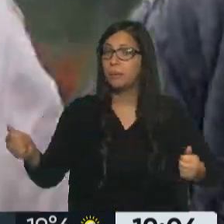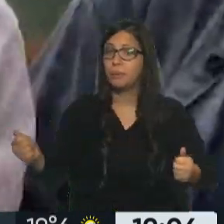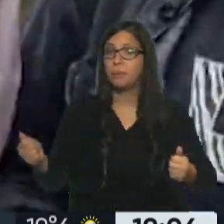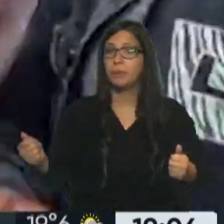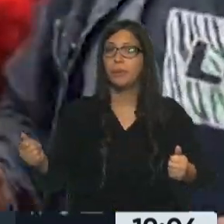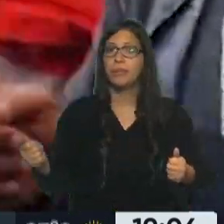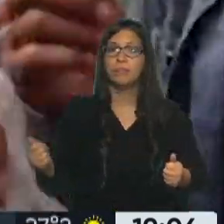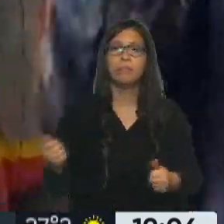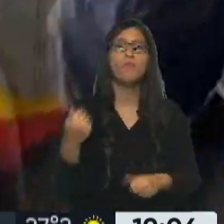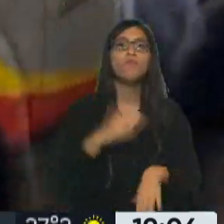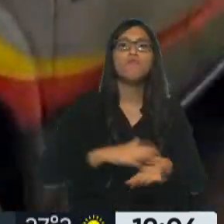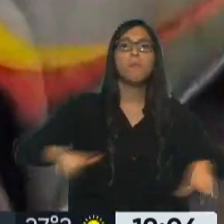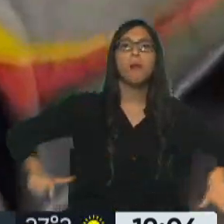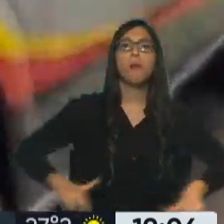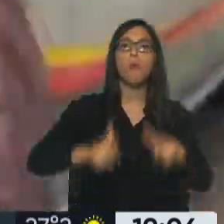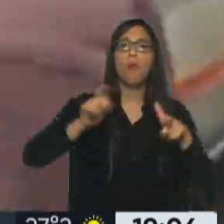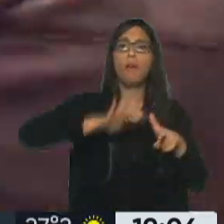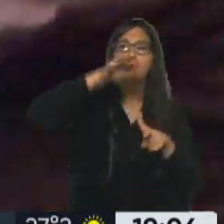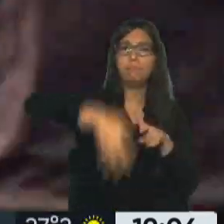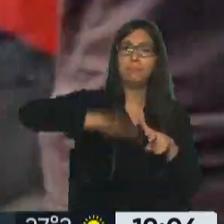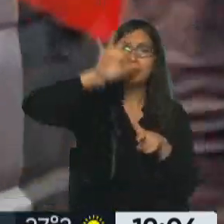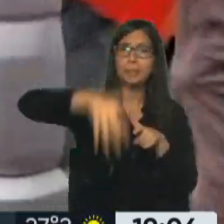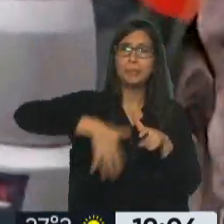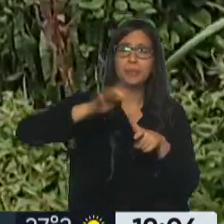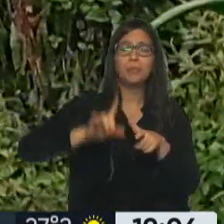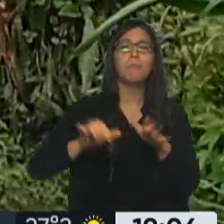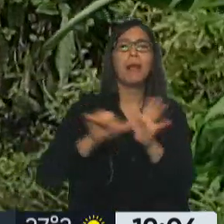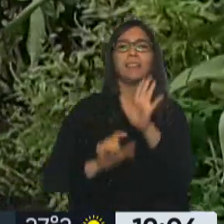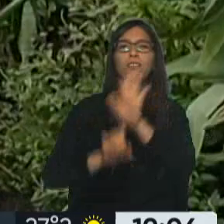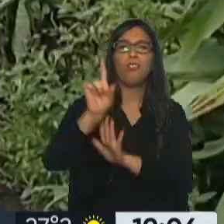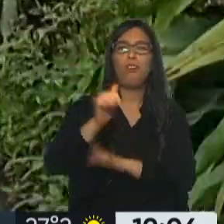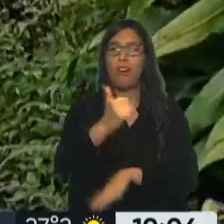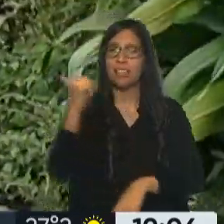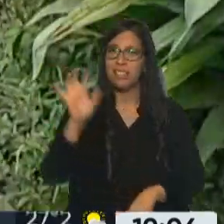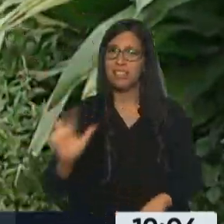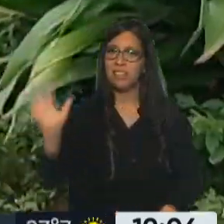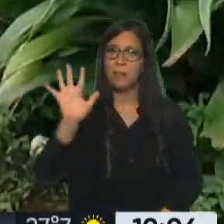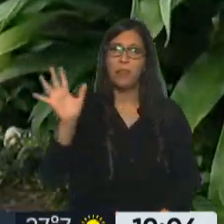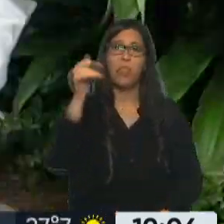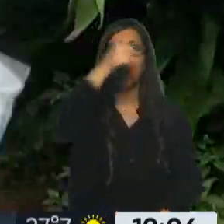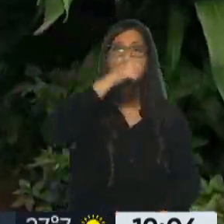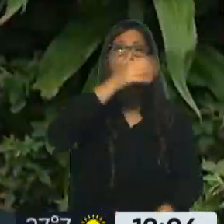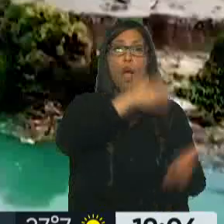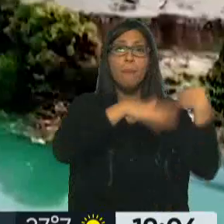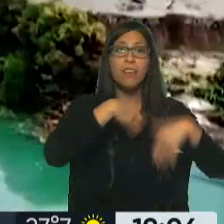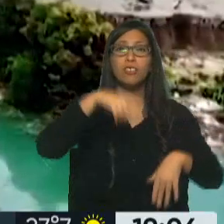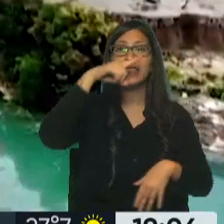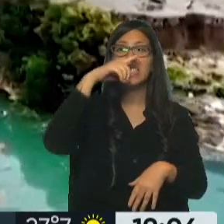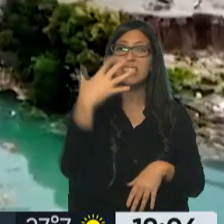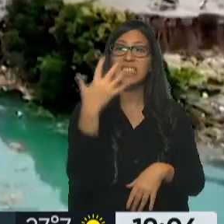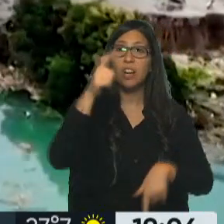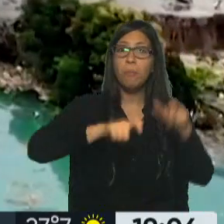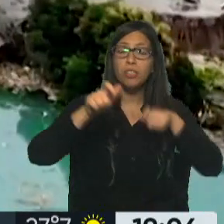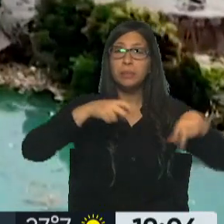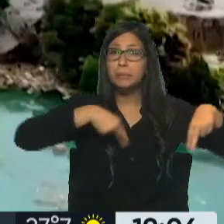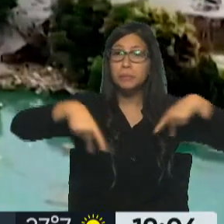la erupción del volcán Marapi en el oeste del país. El hecho ocurrió el domingo cuando en el lugar había 75